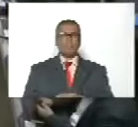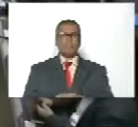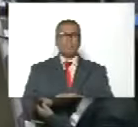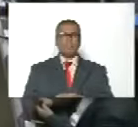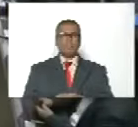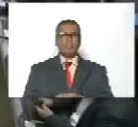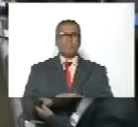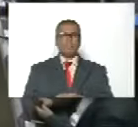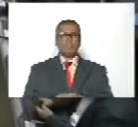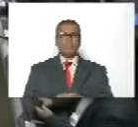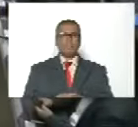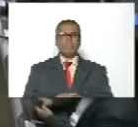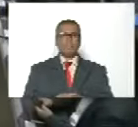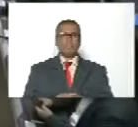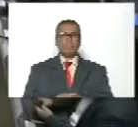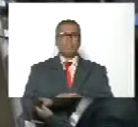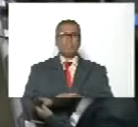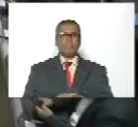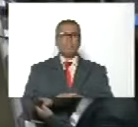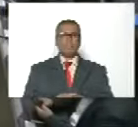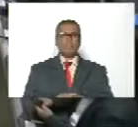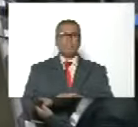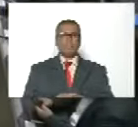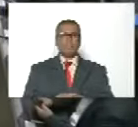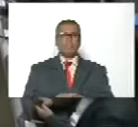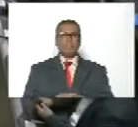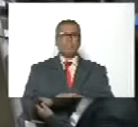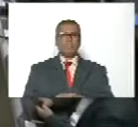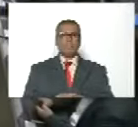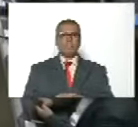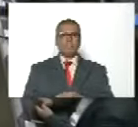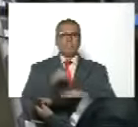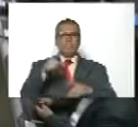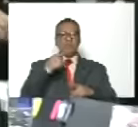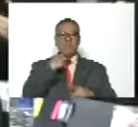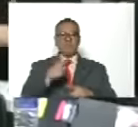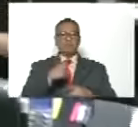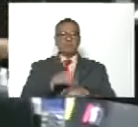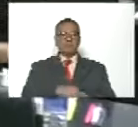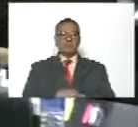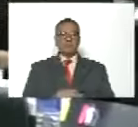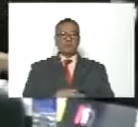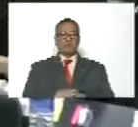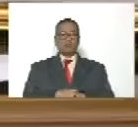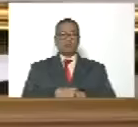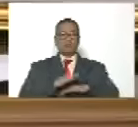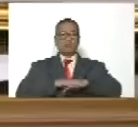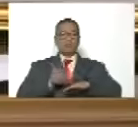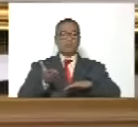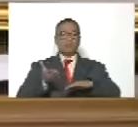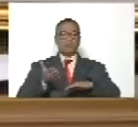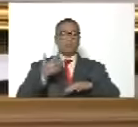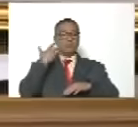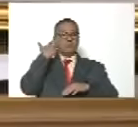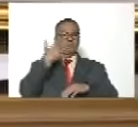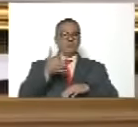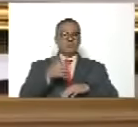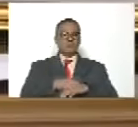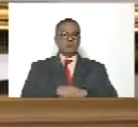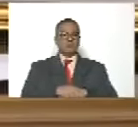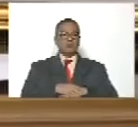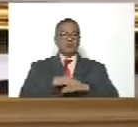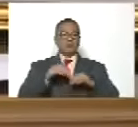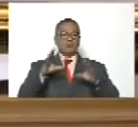Yo voy a solicitar por groseras,